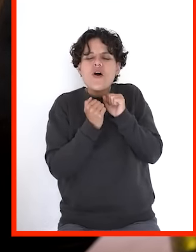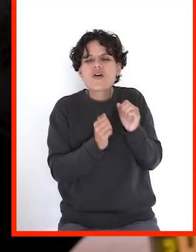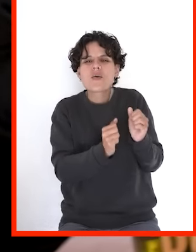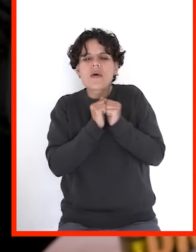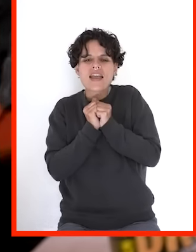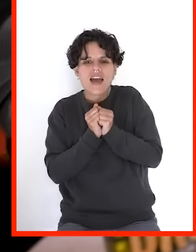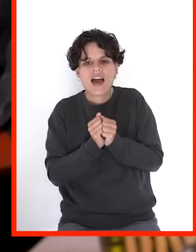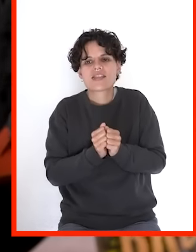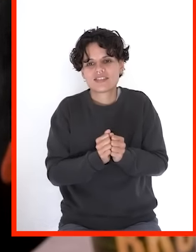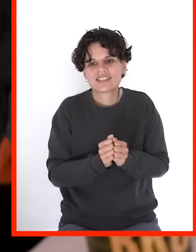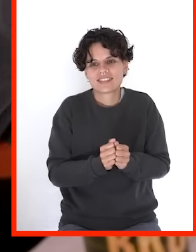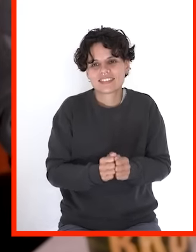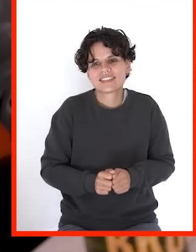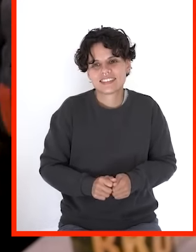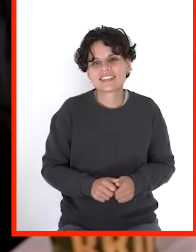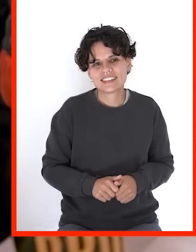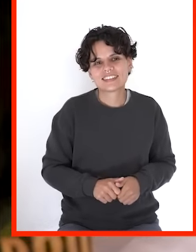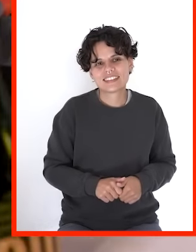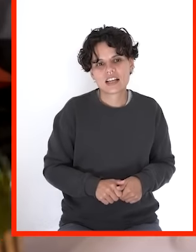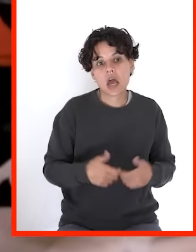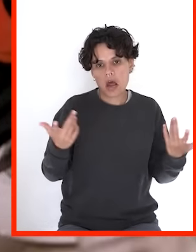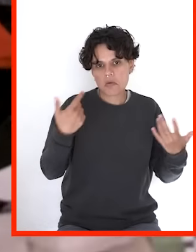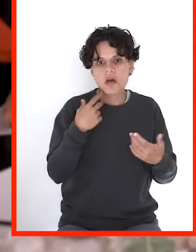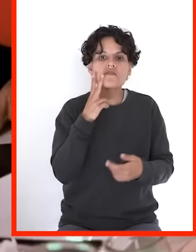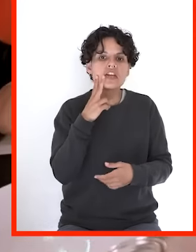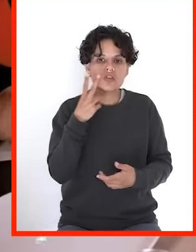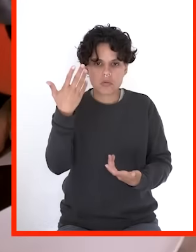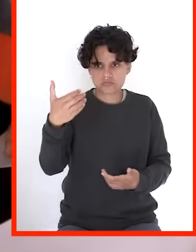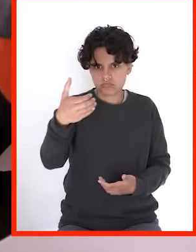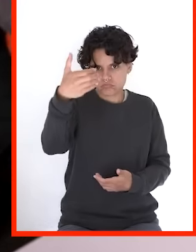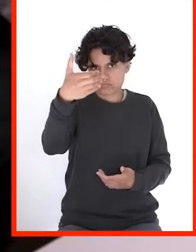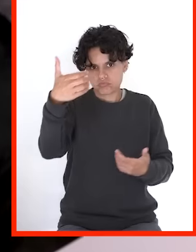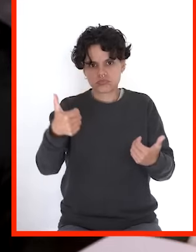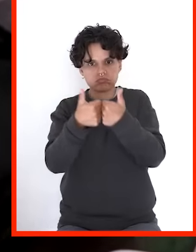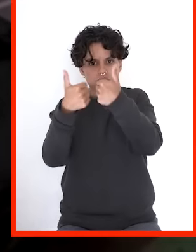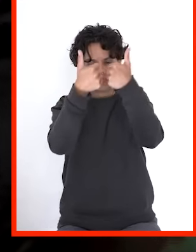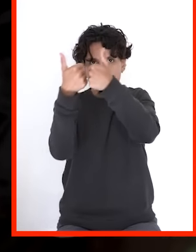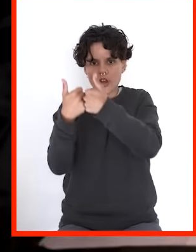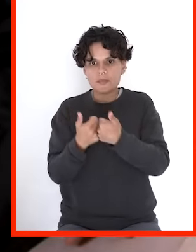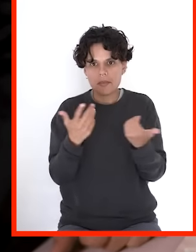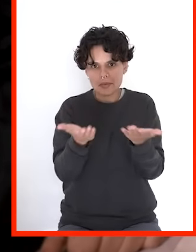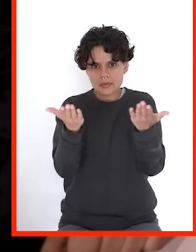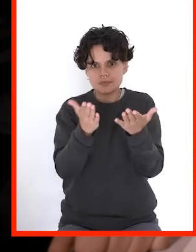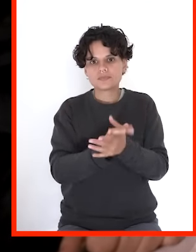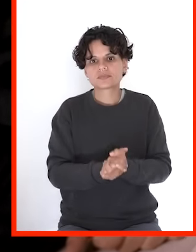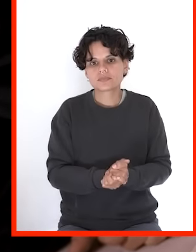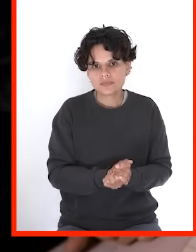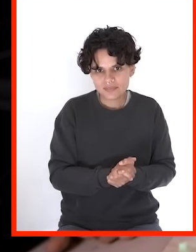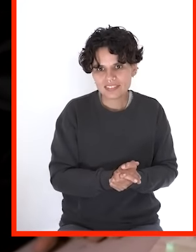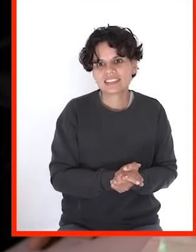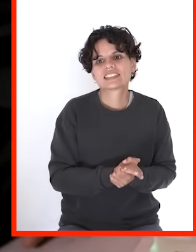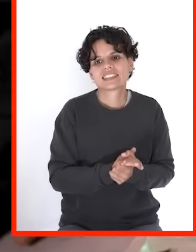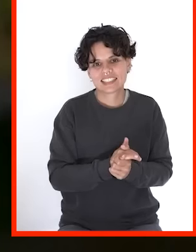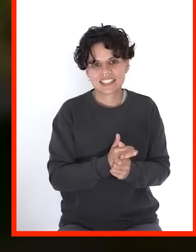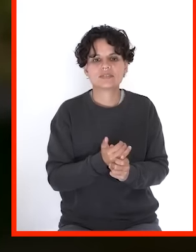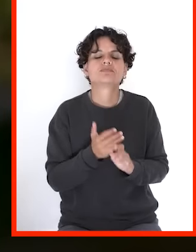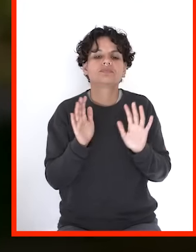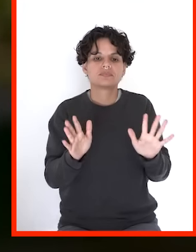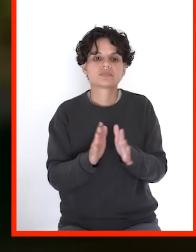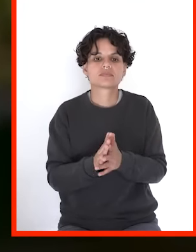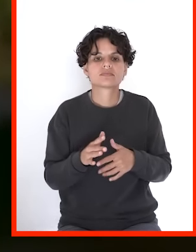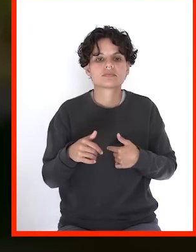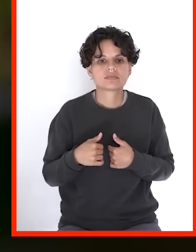rápida, tírale la rima rápida. Podéis con el vinito, hagamos saludante para que el hombre, porque está con para la. Que se motive. No hay que con Kelly, está no perder la edición con el vino.